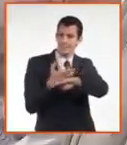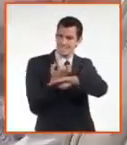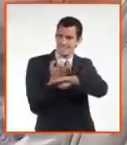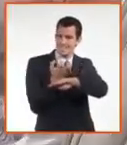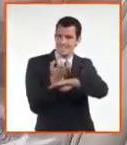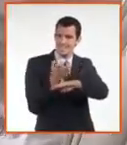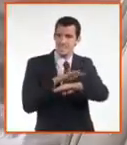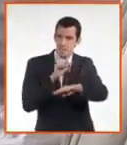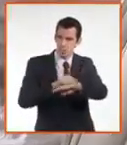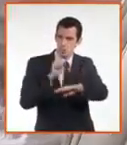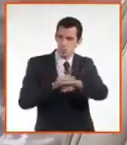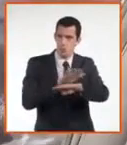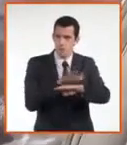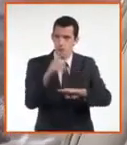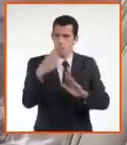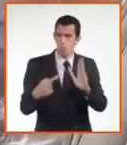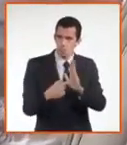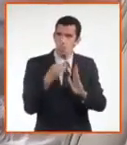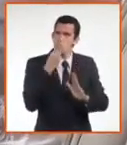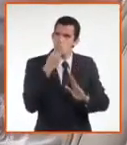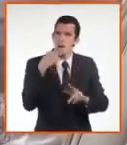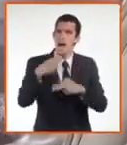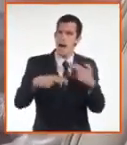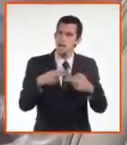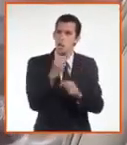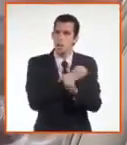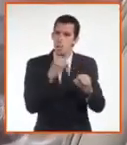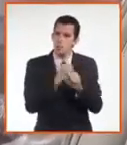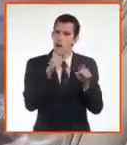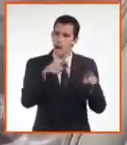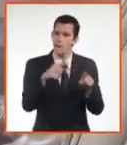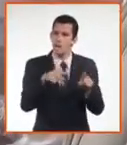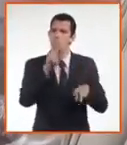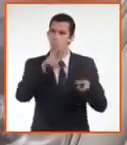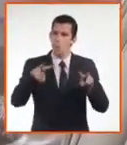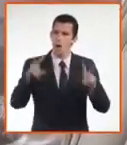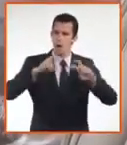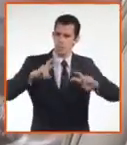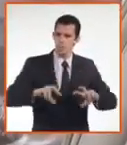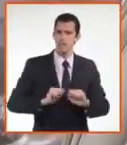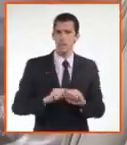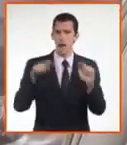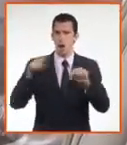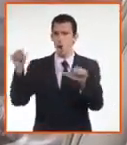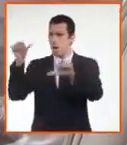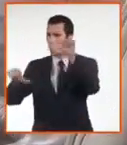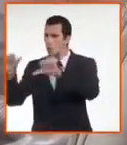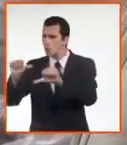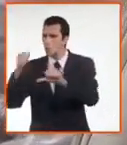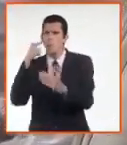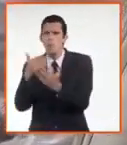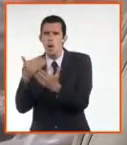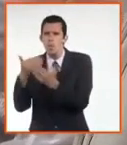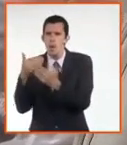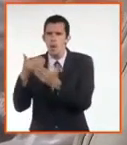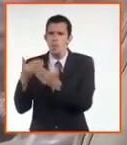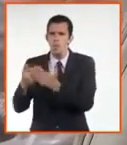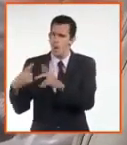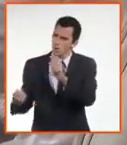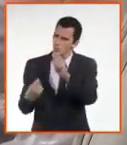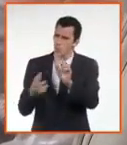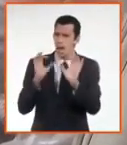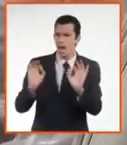esta materia print solución a que se están buscando con esa producción cooperada a alternativas dentro dentro del país esta forma